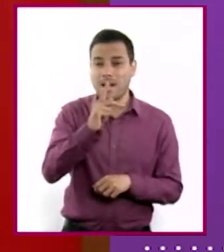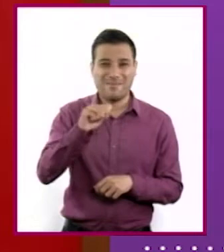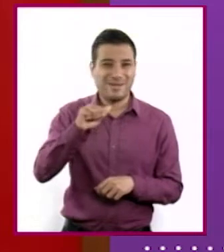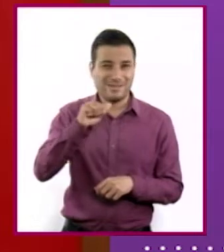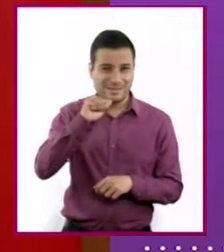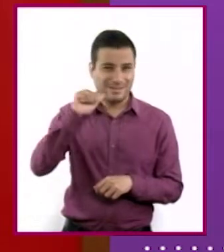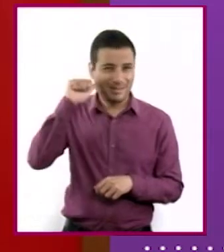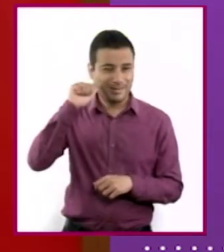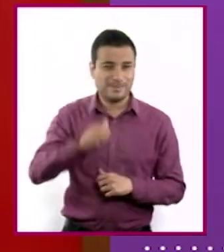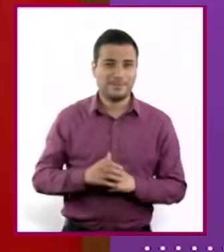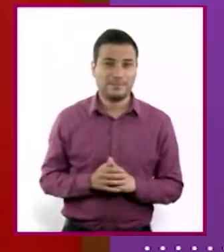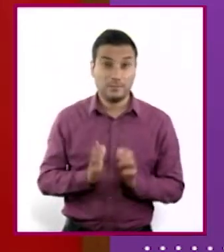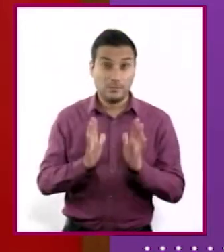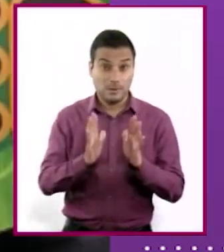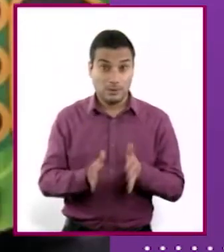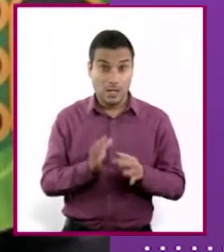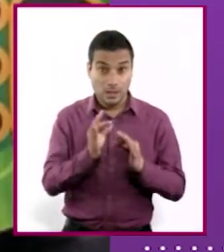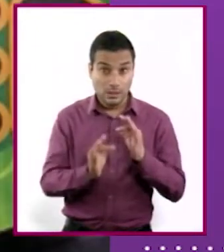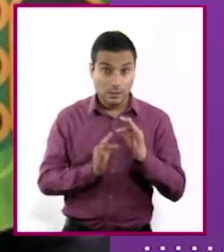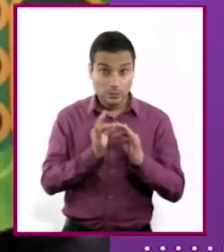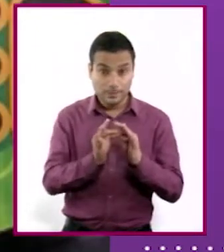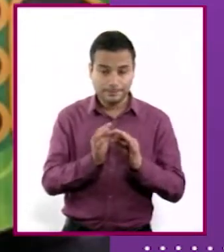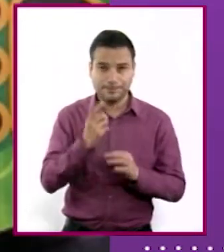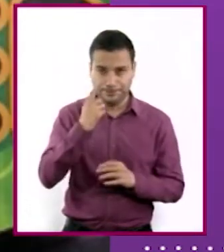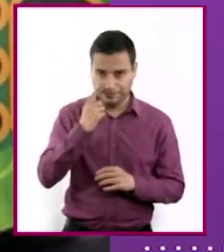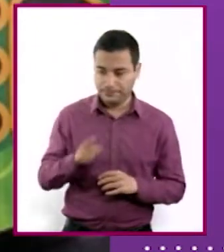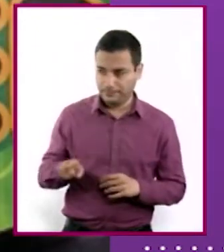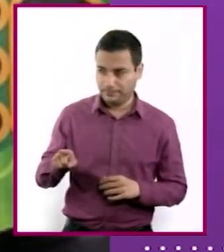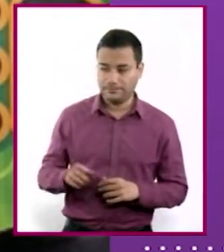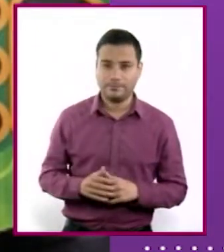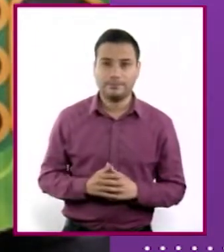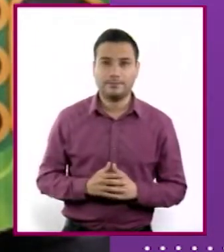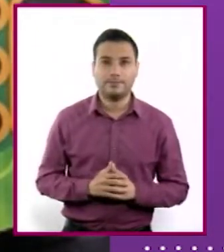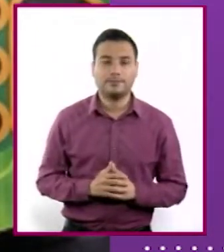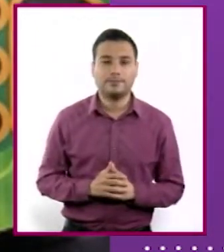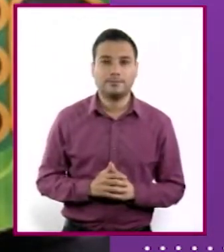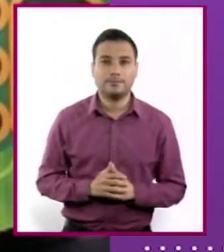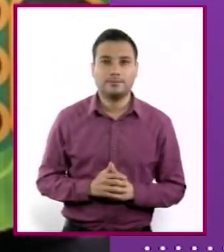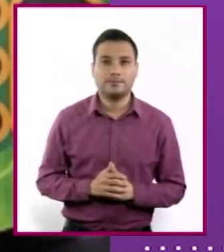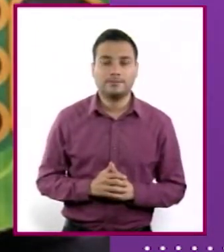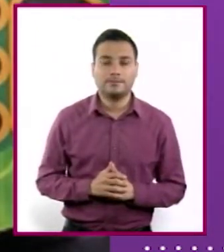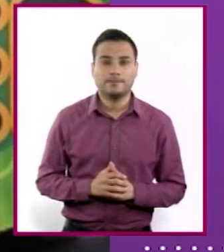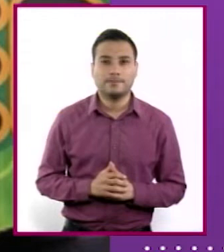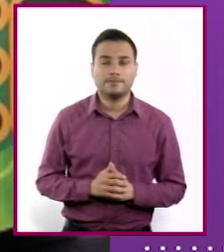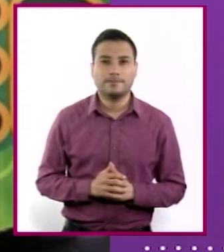ayer. ¿Listos? You work very hard.